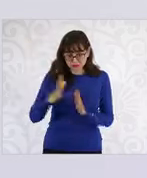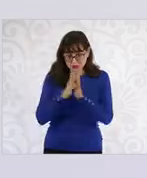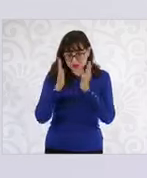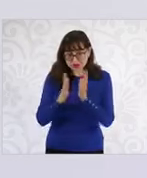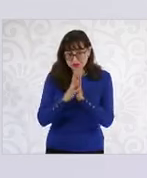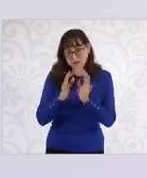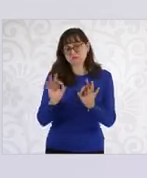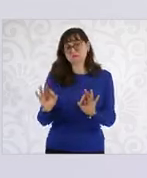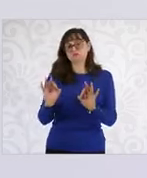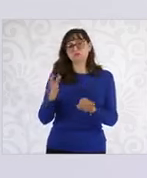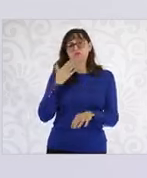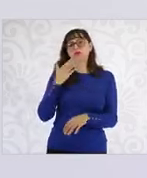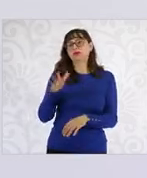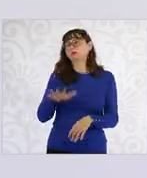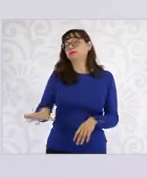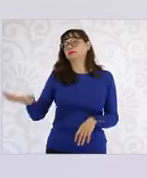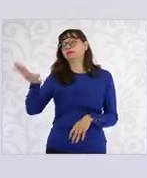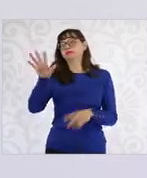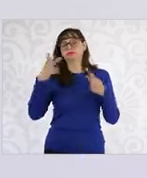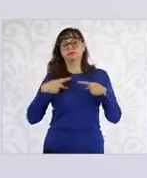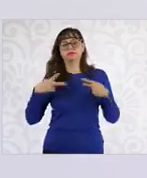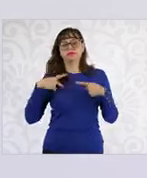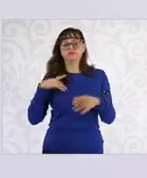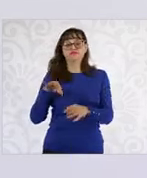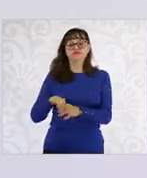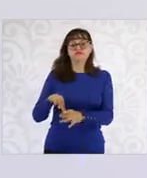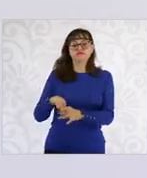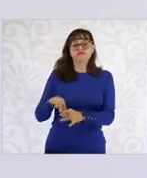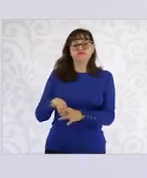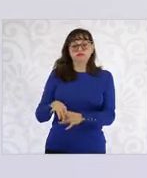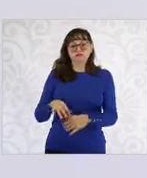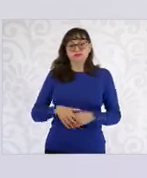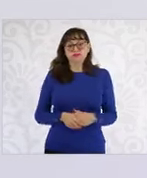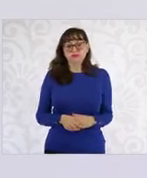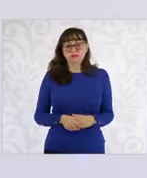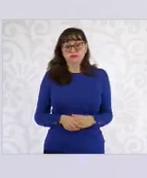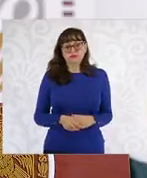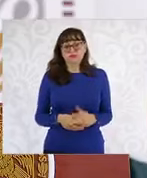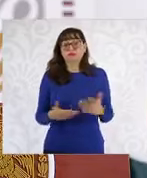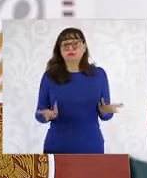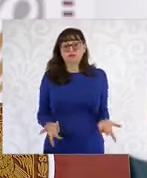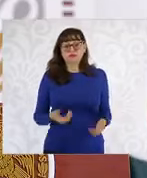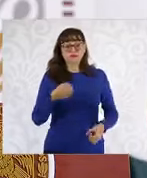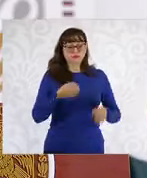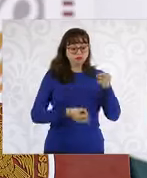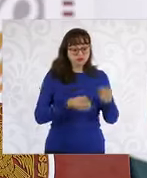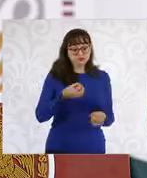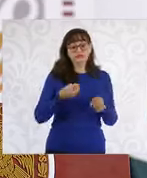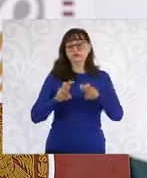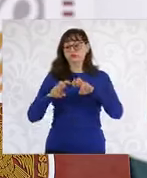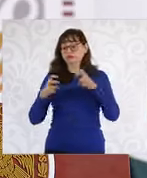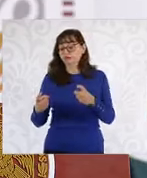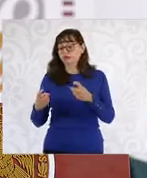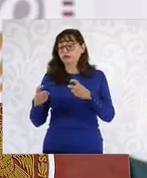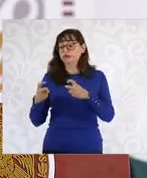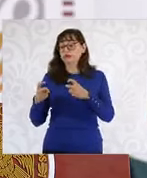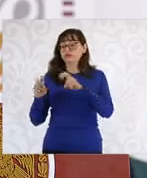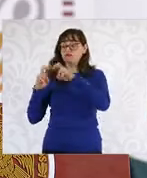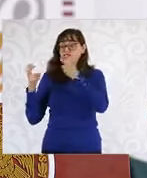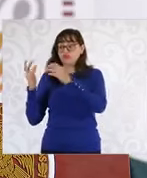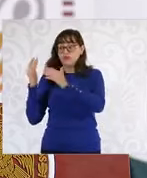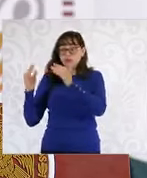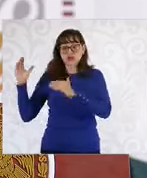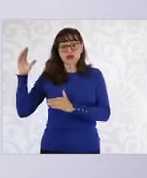mano. Ahora, el pueblo decidió que también se van a elegir magistradas, magistrados, jueces y juezas,